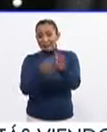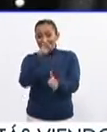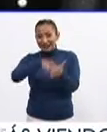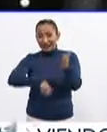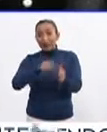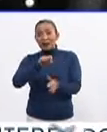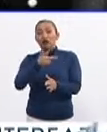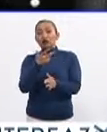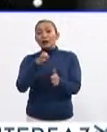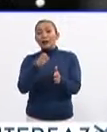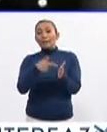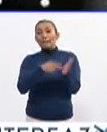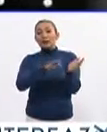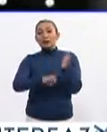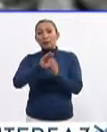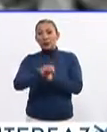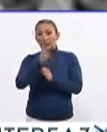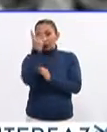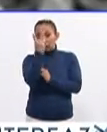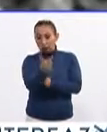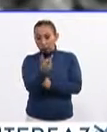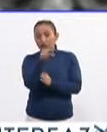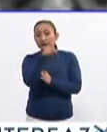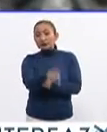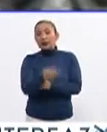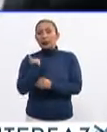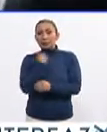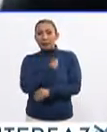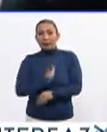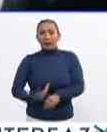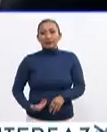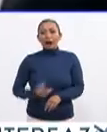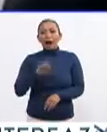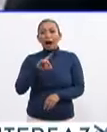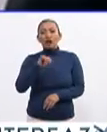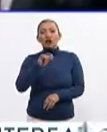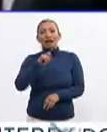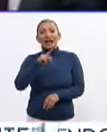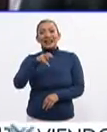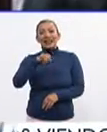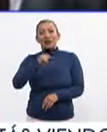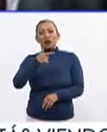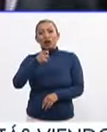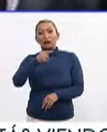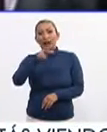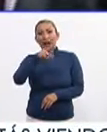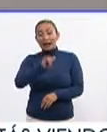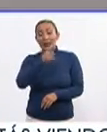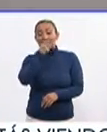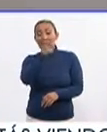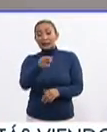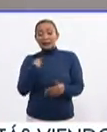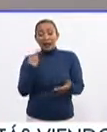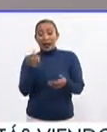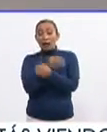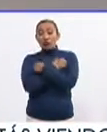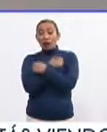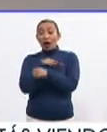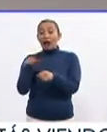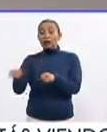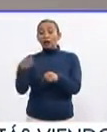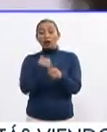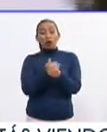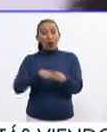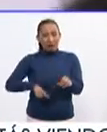dio el 28 de enero de 1992, en el mandato del presidente Carlos Salinas de Gortari, que precisó que la educación